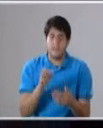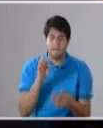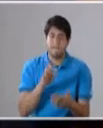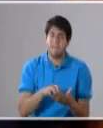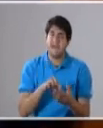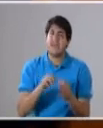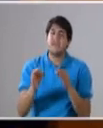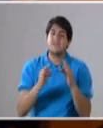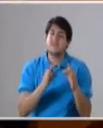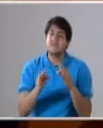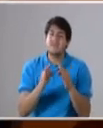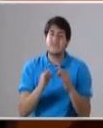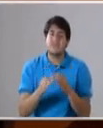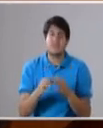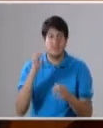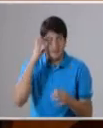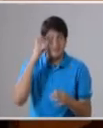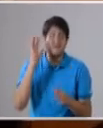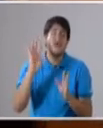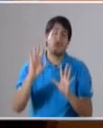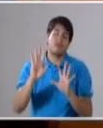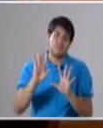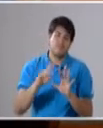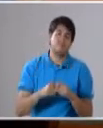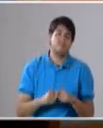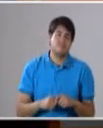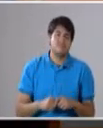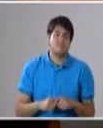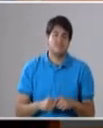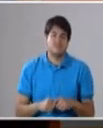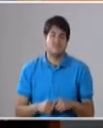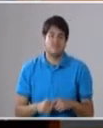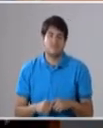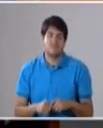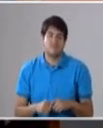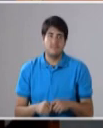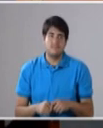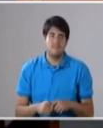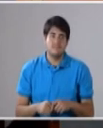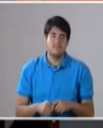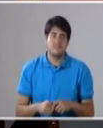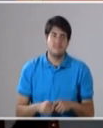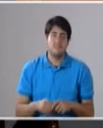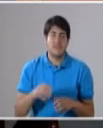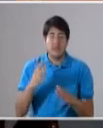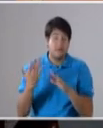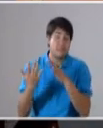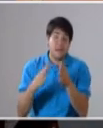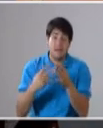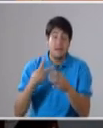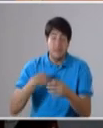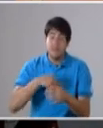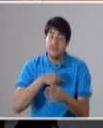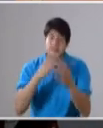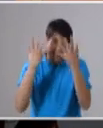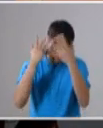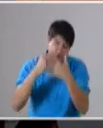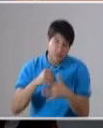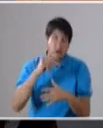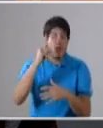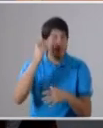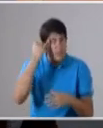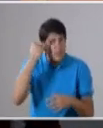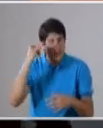y decir: bueno, y si nos explican y nos dicen no, porque esto, porque puede ser que uno esté equivocado en un